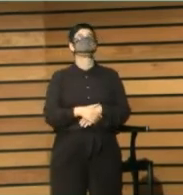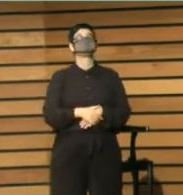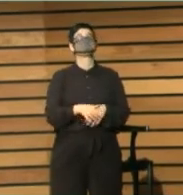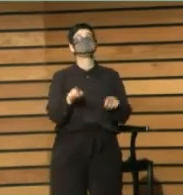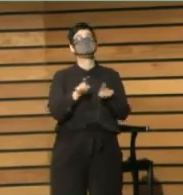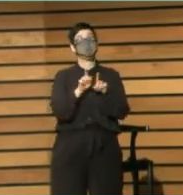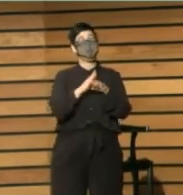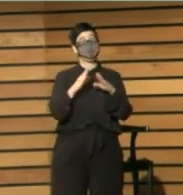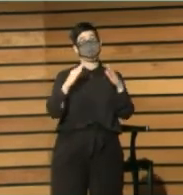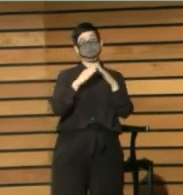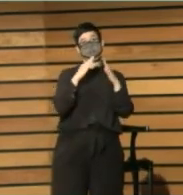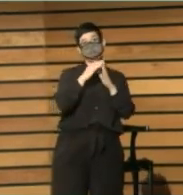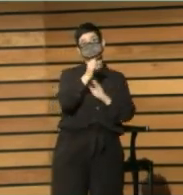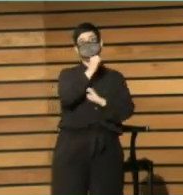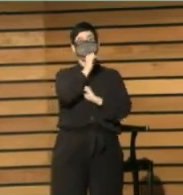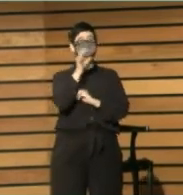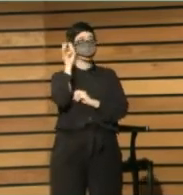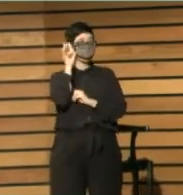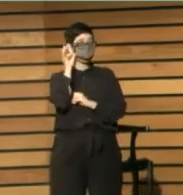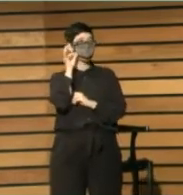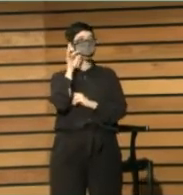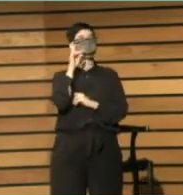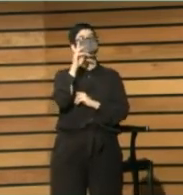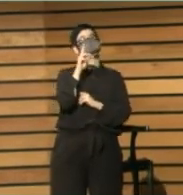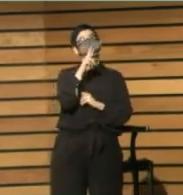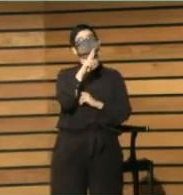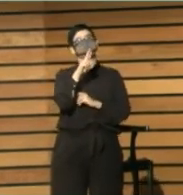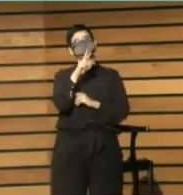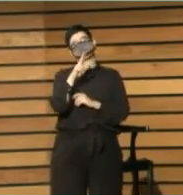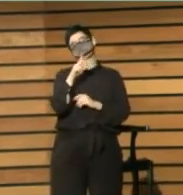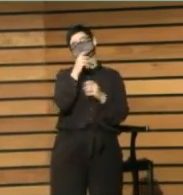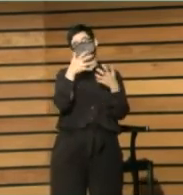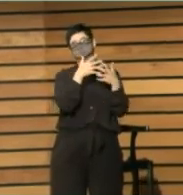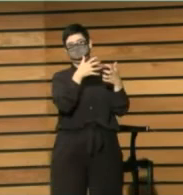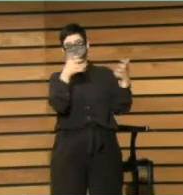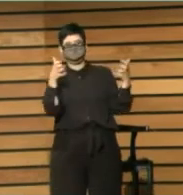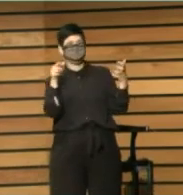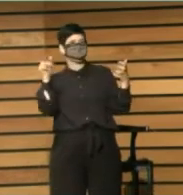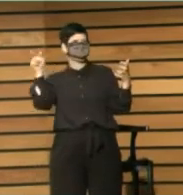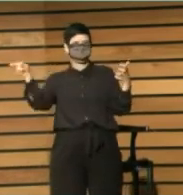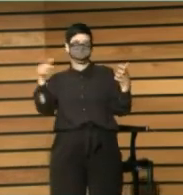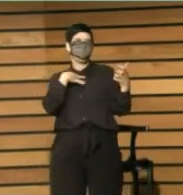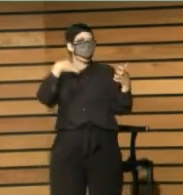abuela. Trulsa hos mer mer. Es lo único que sé en sueco.